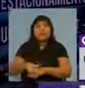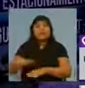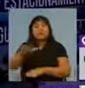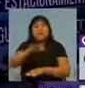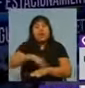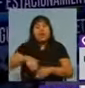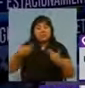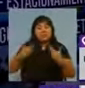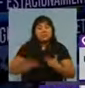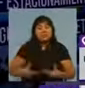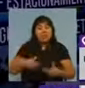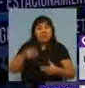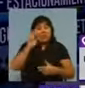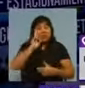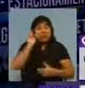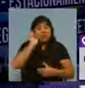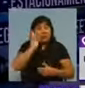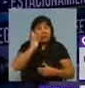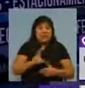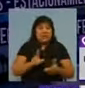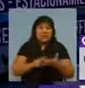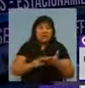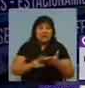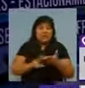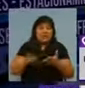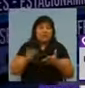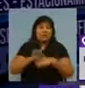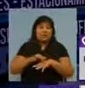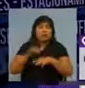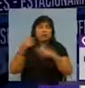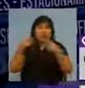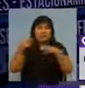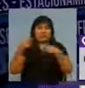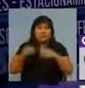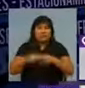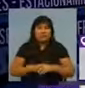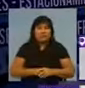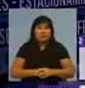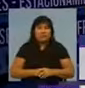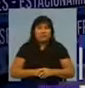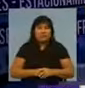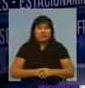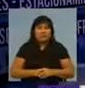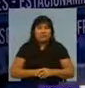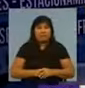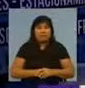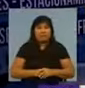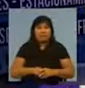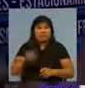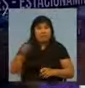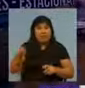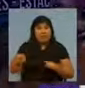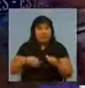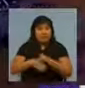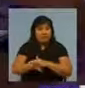obviamente que cuando se instale un crematorio en ese lugar no va a haber turismo.